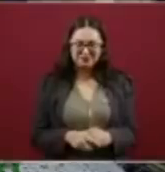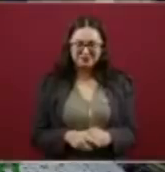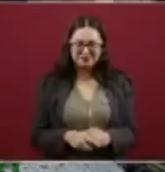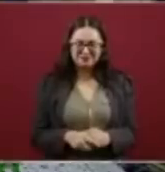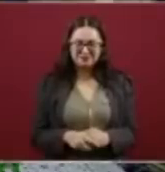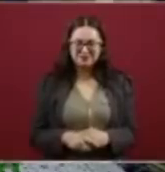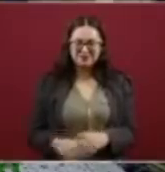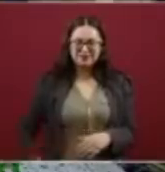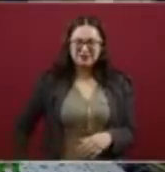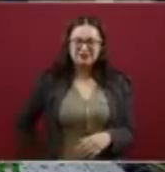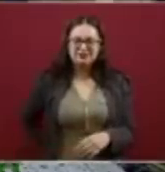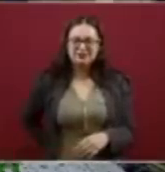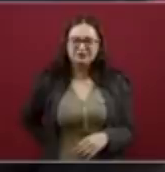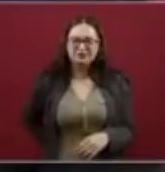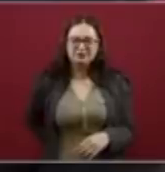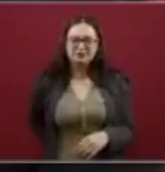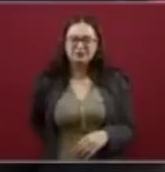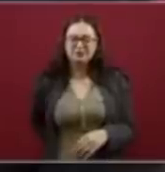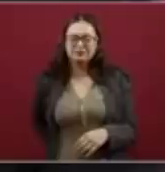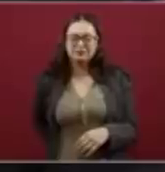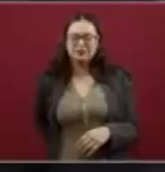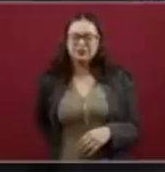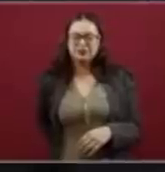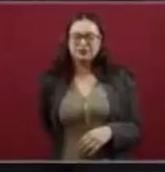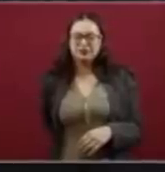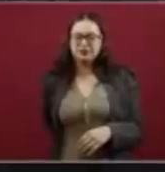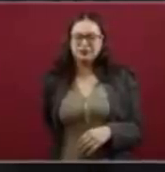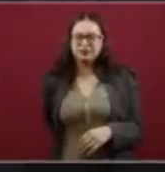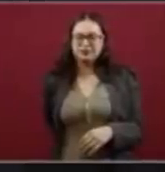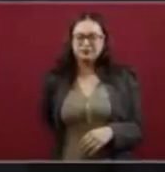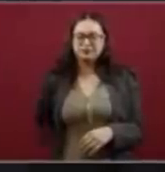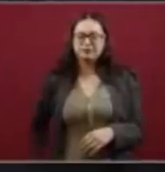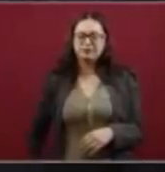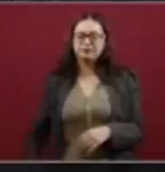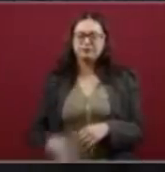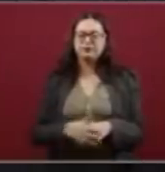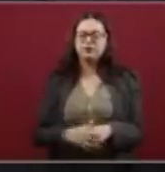No. Pero lo que quiero mostrarles